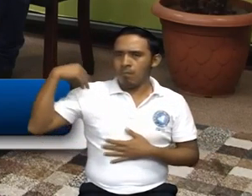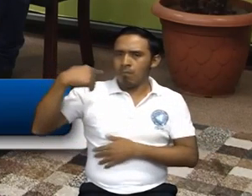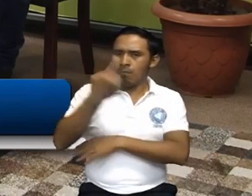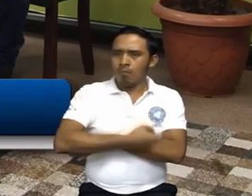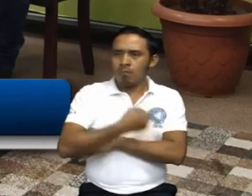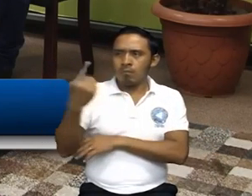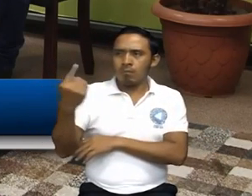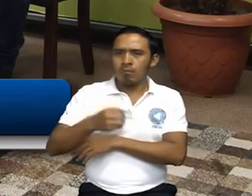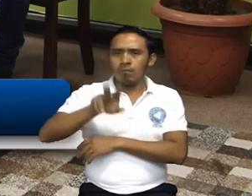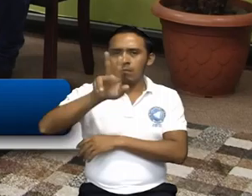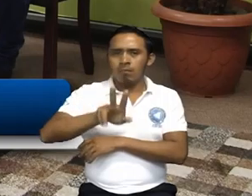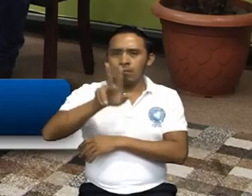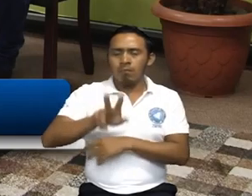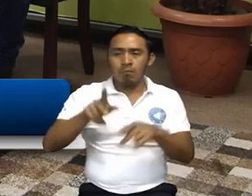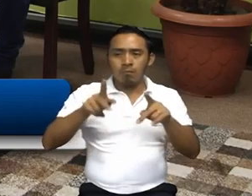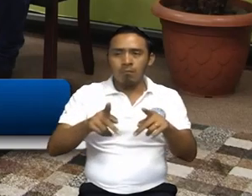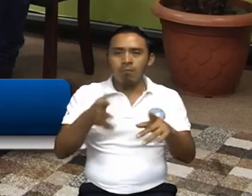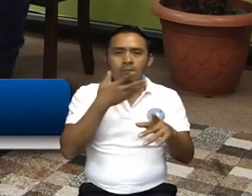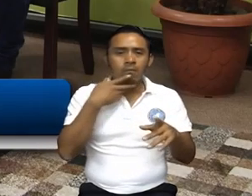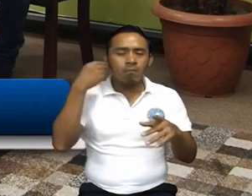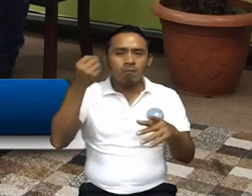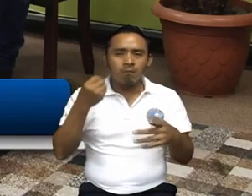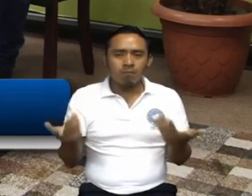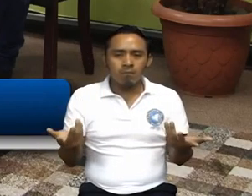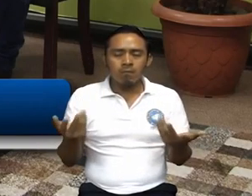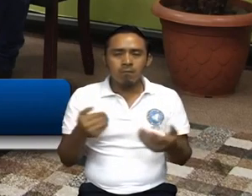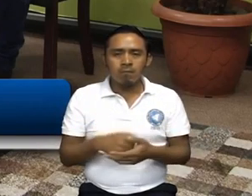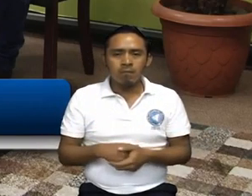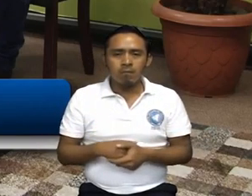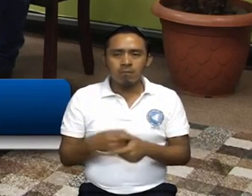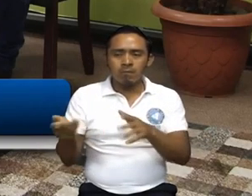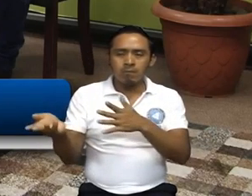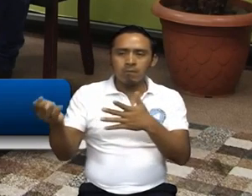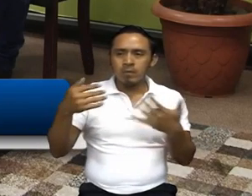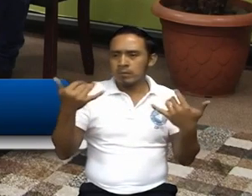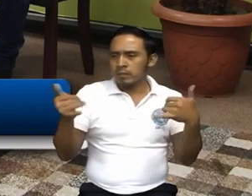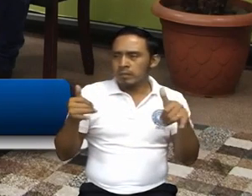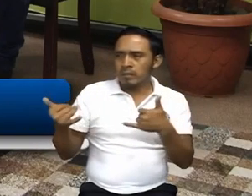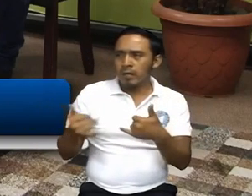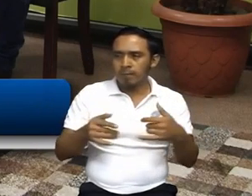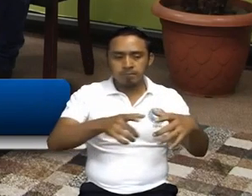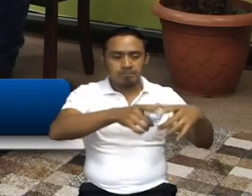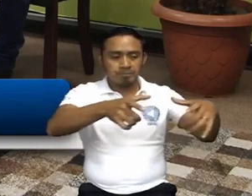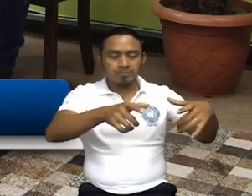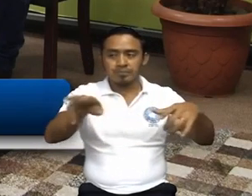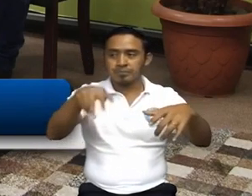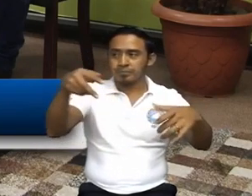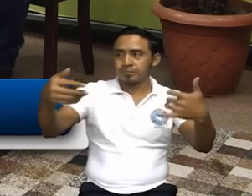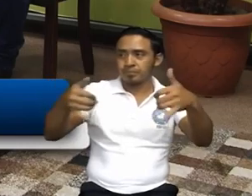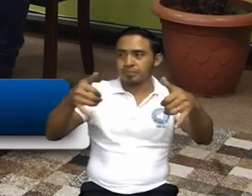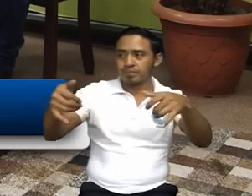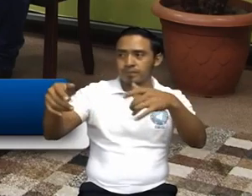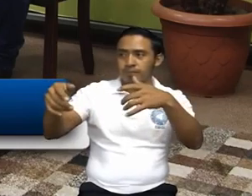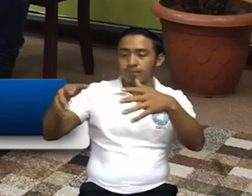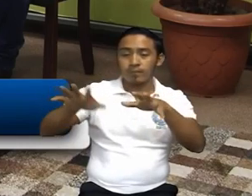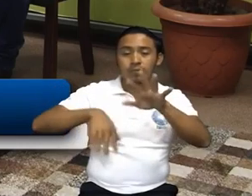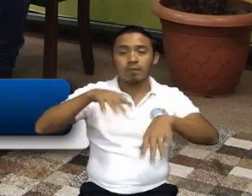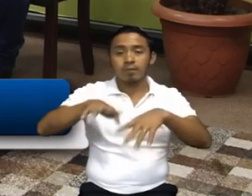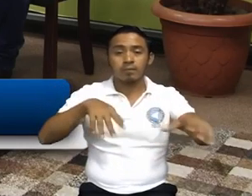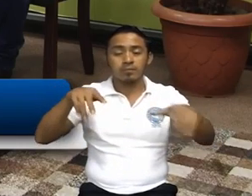hace pocos días, dos jóvenes perdieron la vida, ¿verdad? No sé si estaban jugando, estaba el pozo abierto, ellos por ir siguiendo la